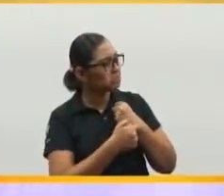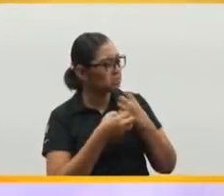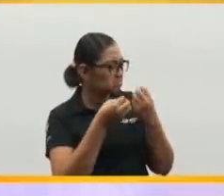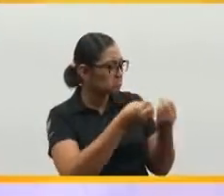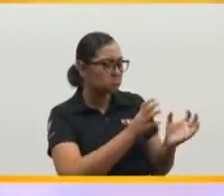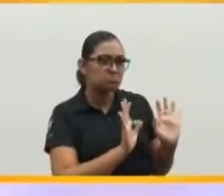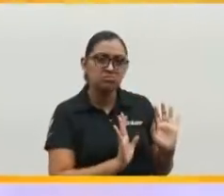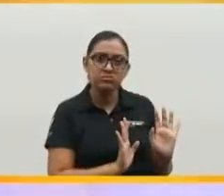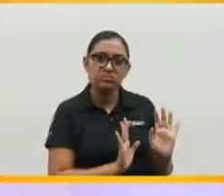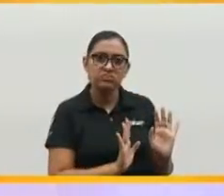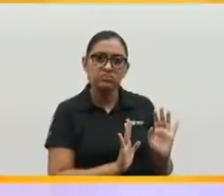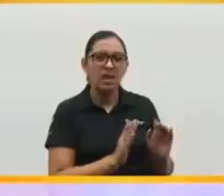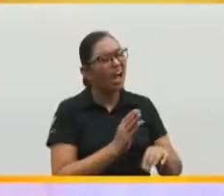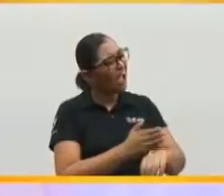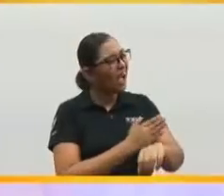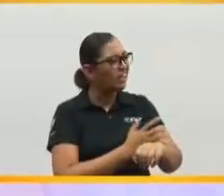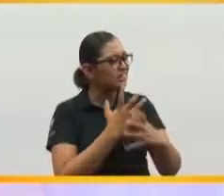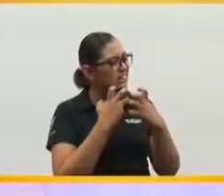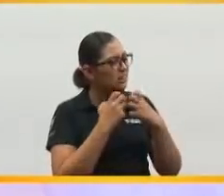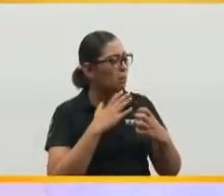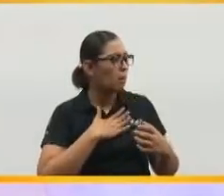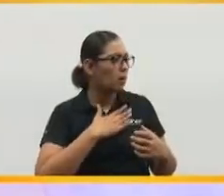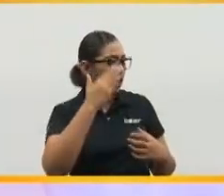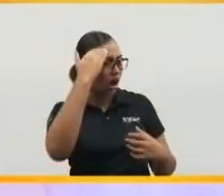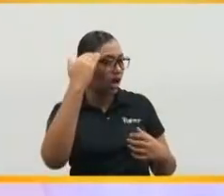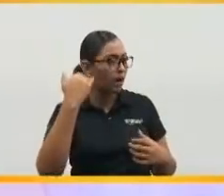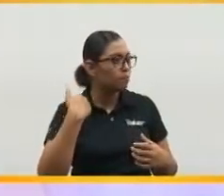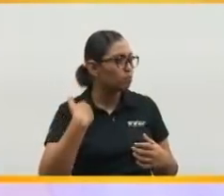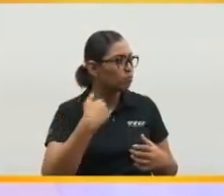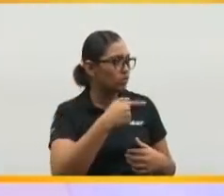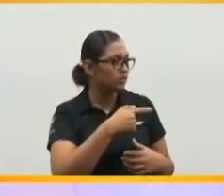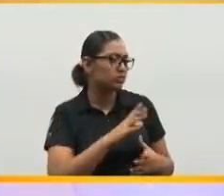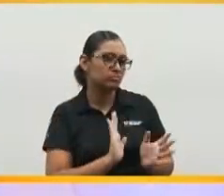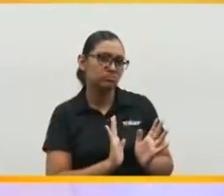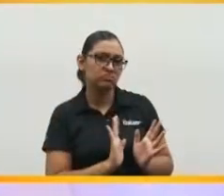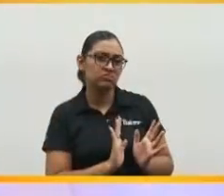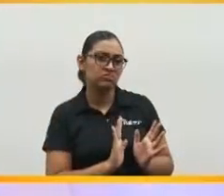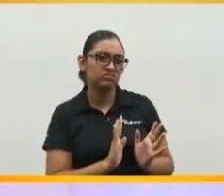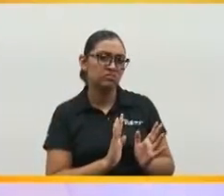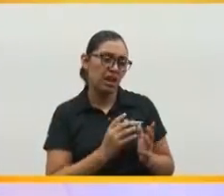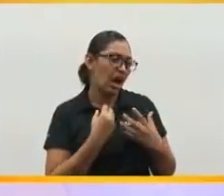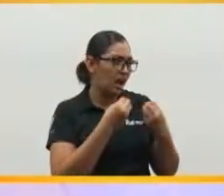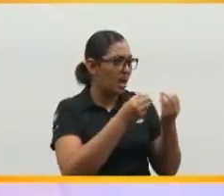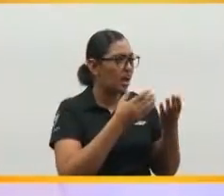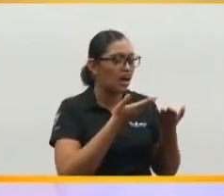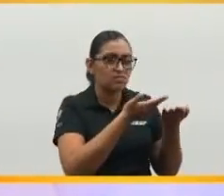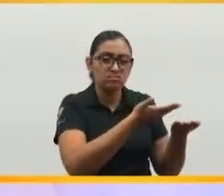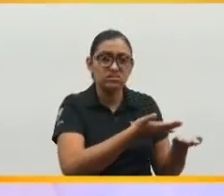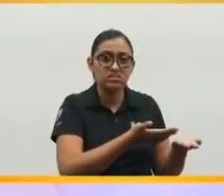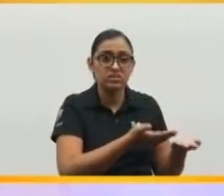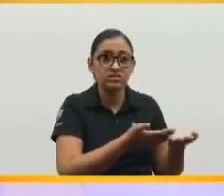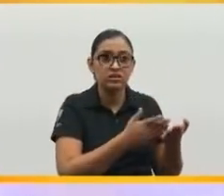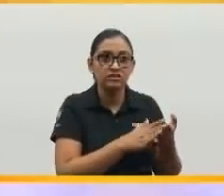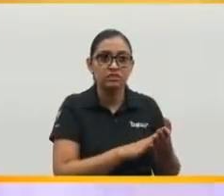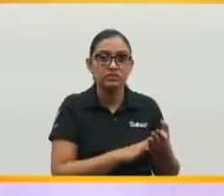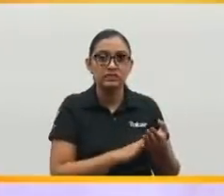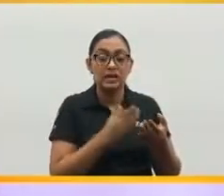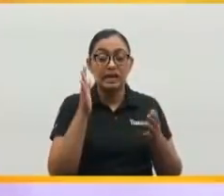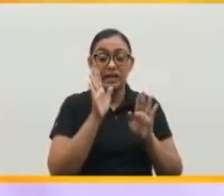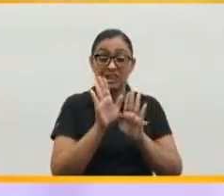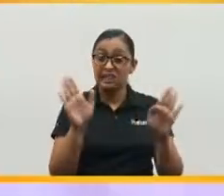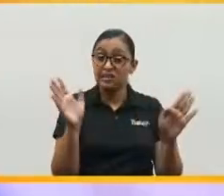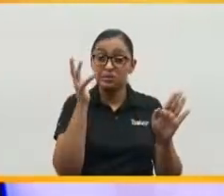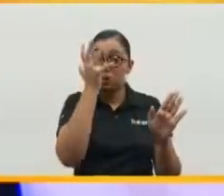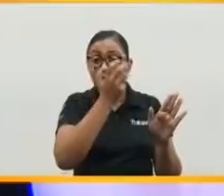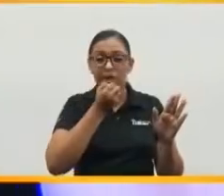Antes de ir donde tu hija, déjame arreglar la vida a esta señora, que había sufrido mucho y que lo había gastado todo. Y con una autoridad tan linda, si me